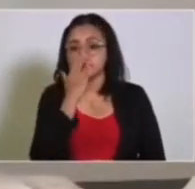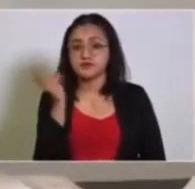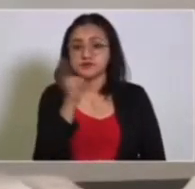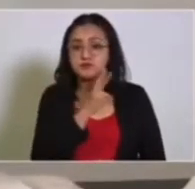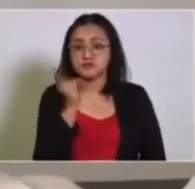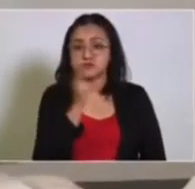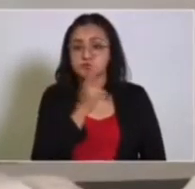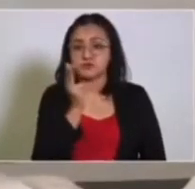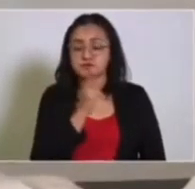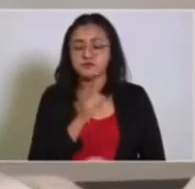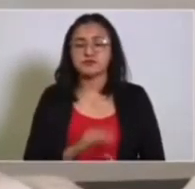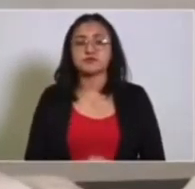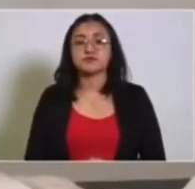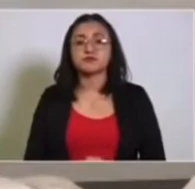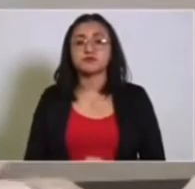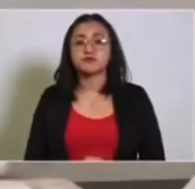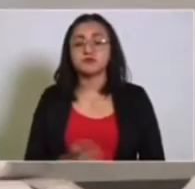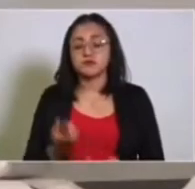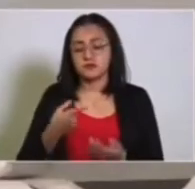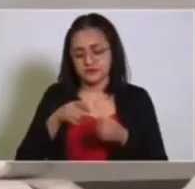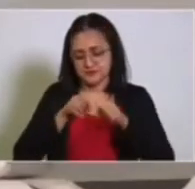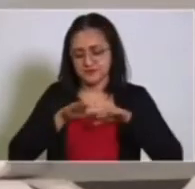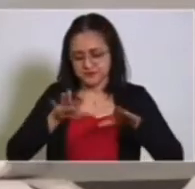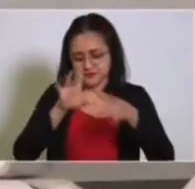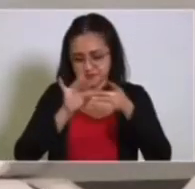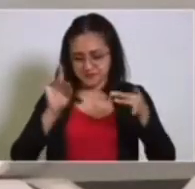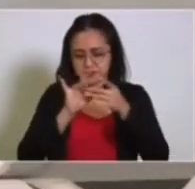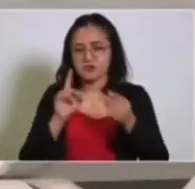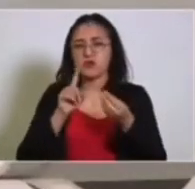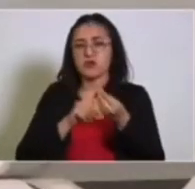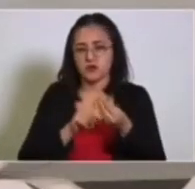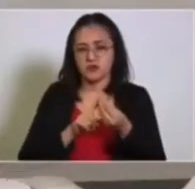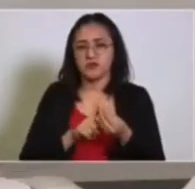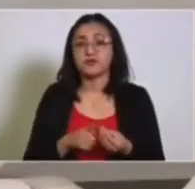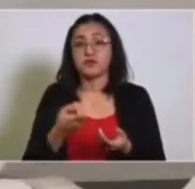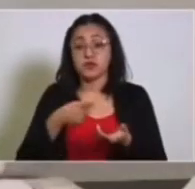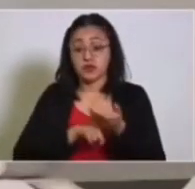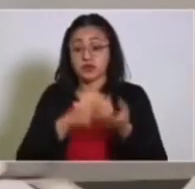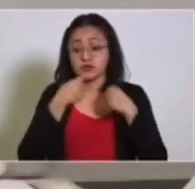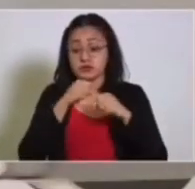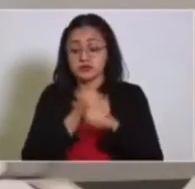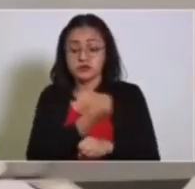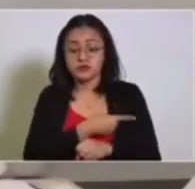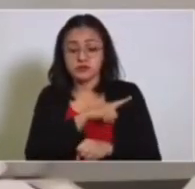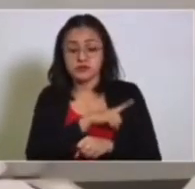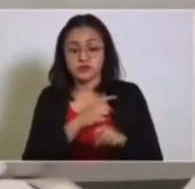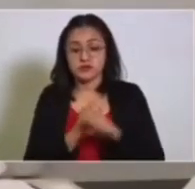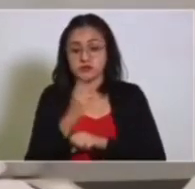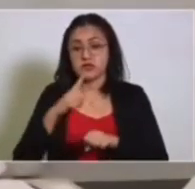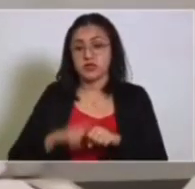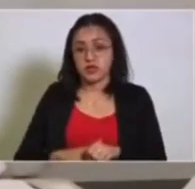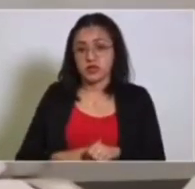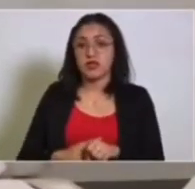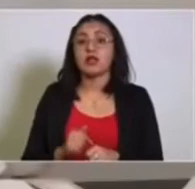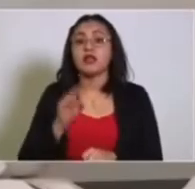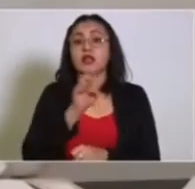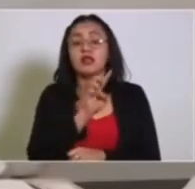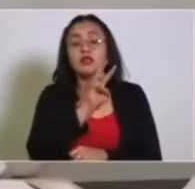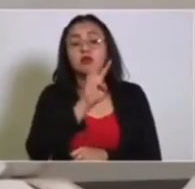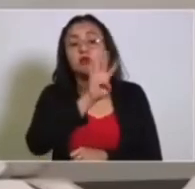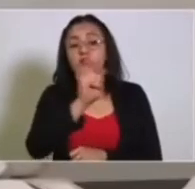ventilación mecánica asistida están distribuidos de la siguiente manera en la red hospitalaria de los servicios de salud